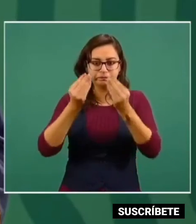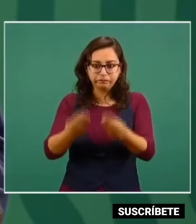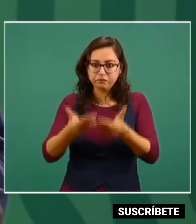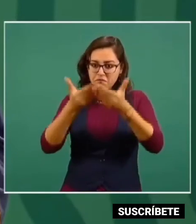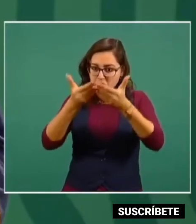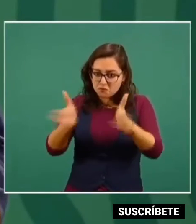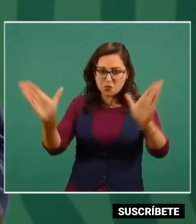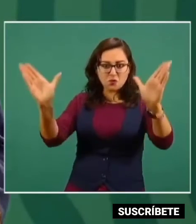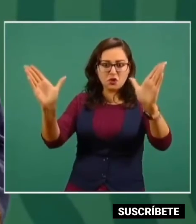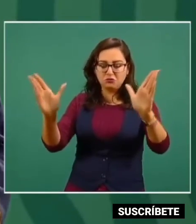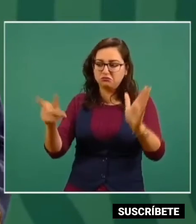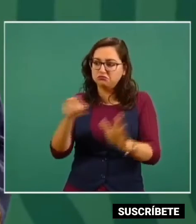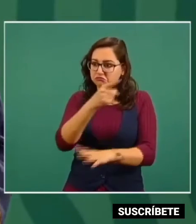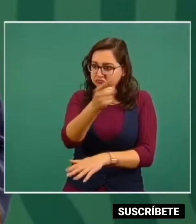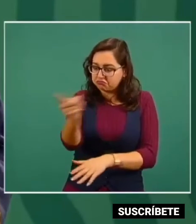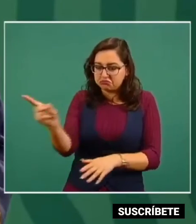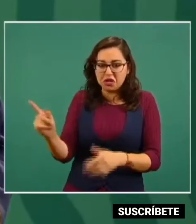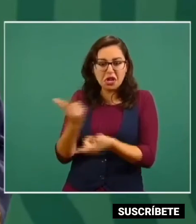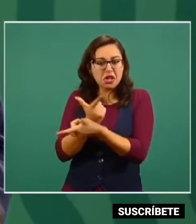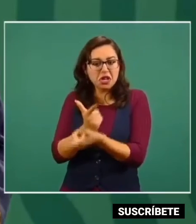para que pueda ser